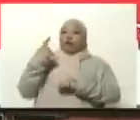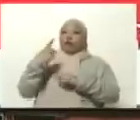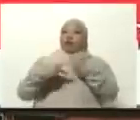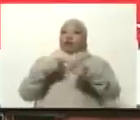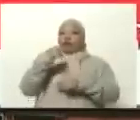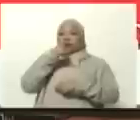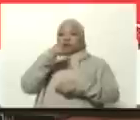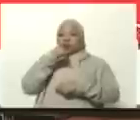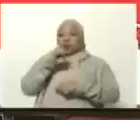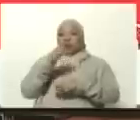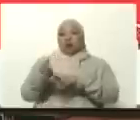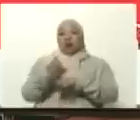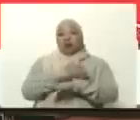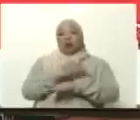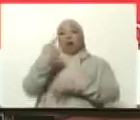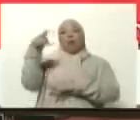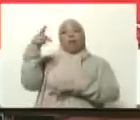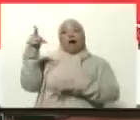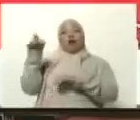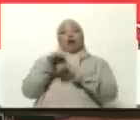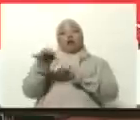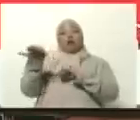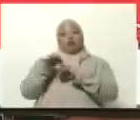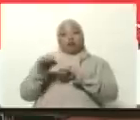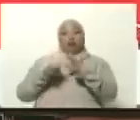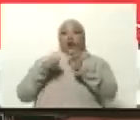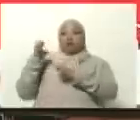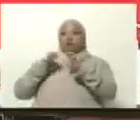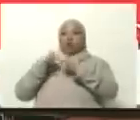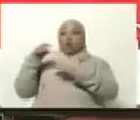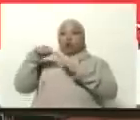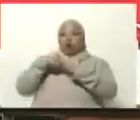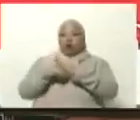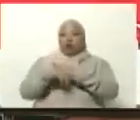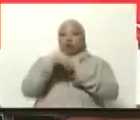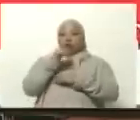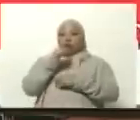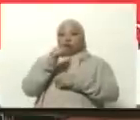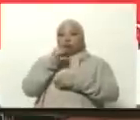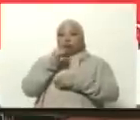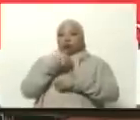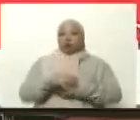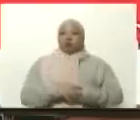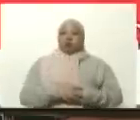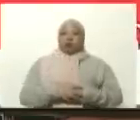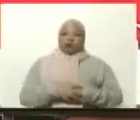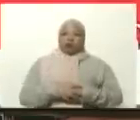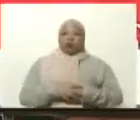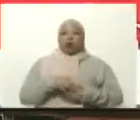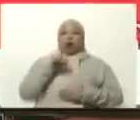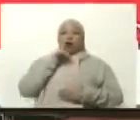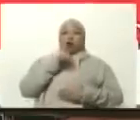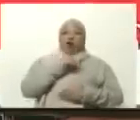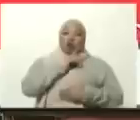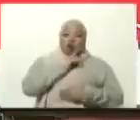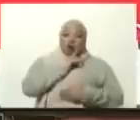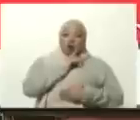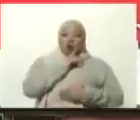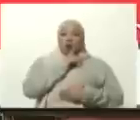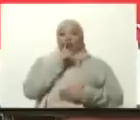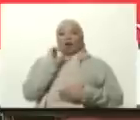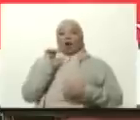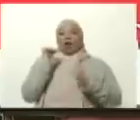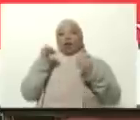estadales, municipales y parroquiales, que es una revisión profunda de cada cuadro, de cada nombre, de acuerdo a las